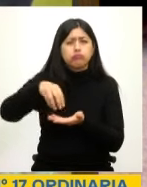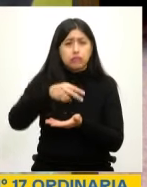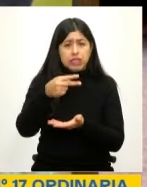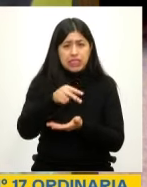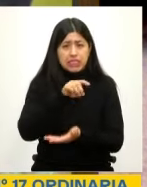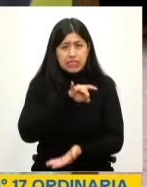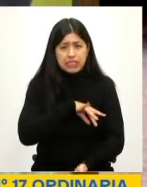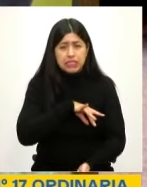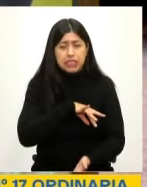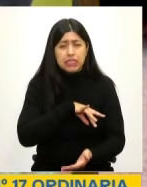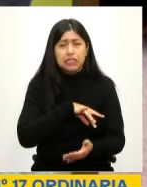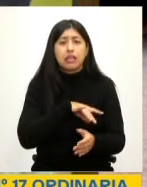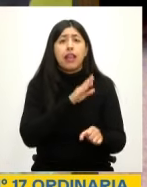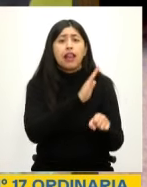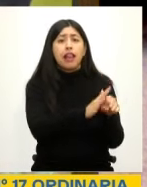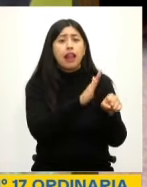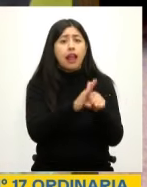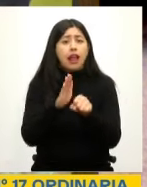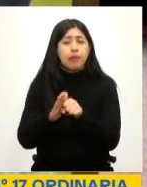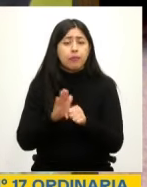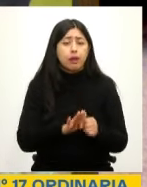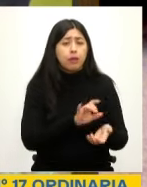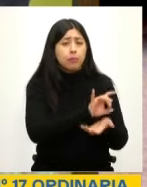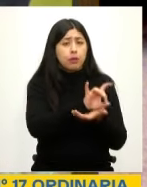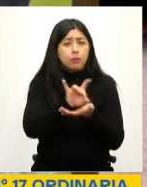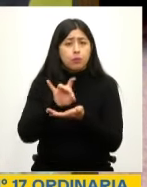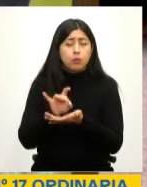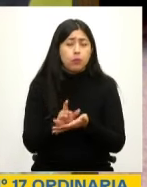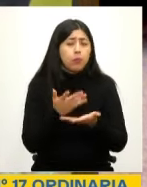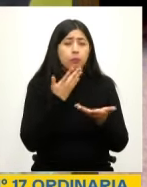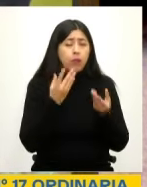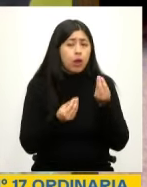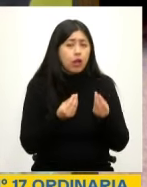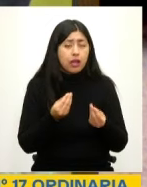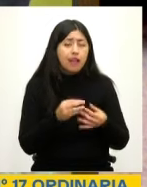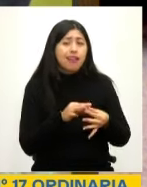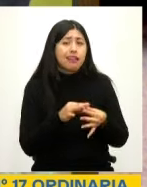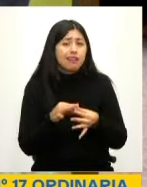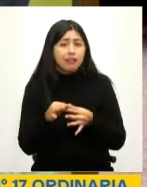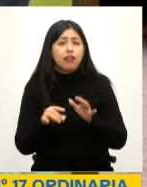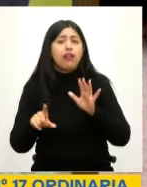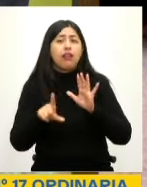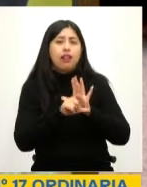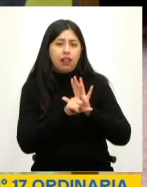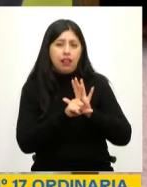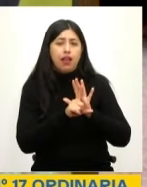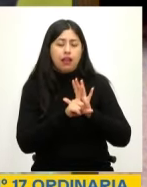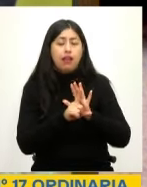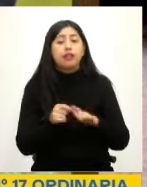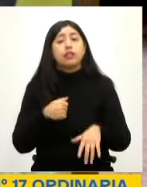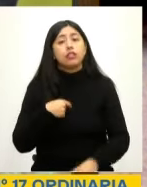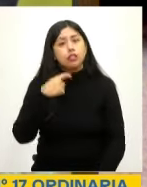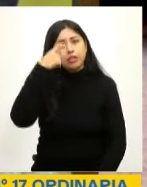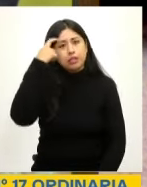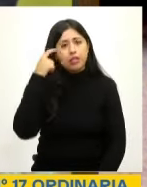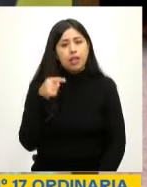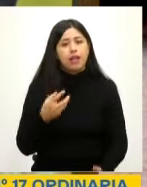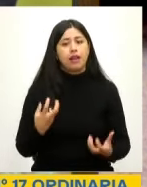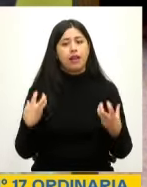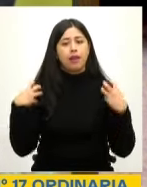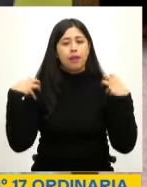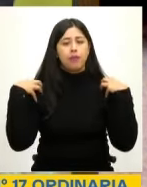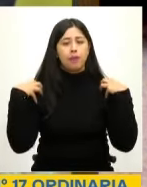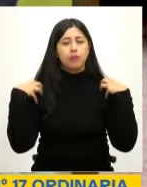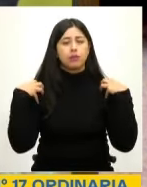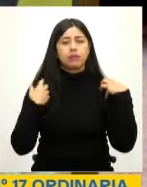enfrentar los despidos masivos producto de iniciativas de ley y por lo tanto Creo yo que esta responsabilidad también